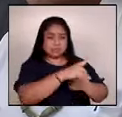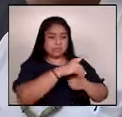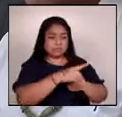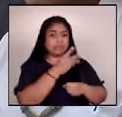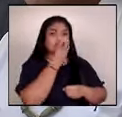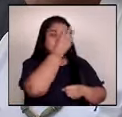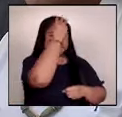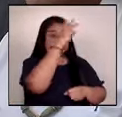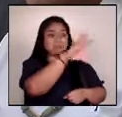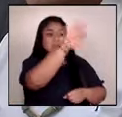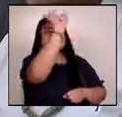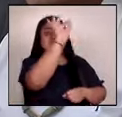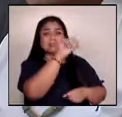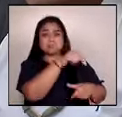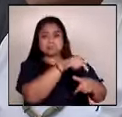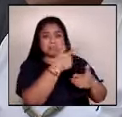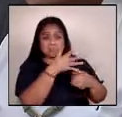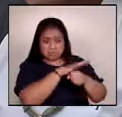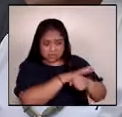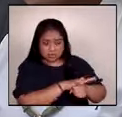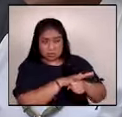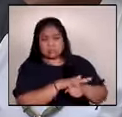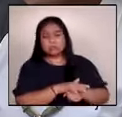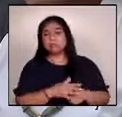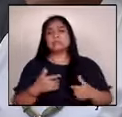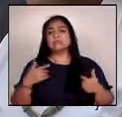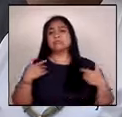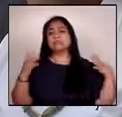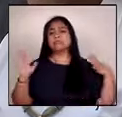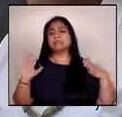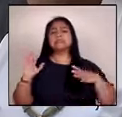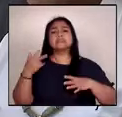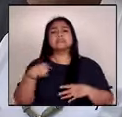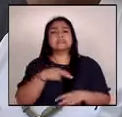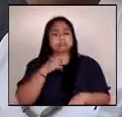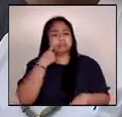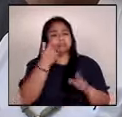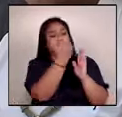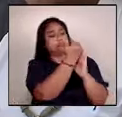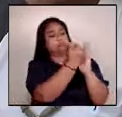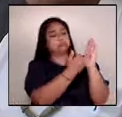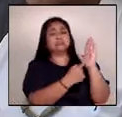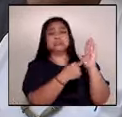persona? Mire, nosotros nos hemos regido por el procedimiento que quedó establecido.